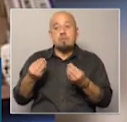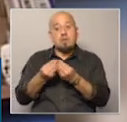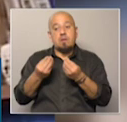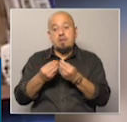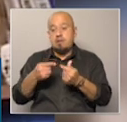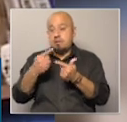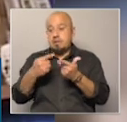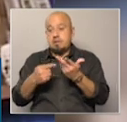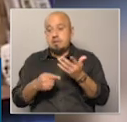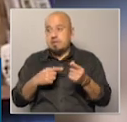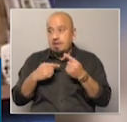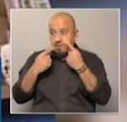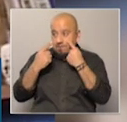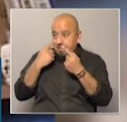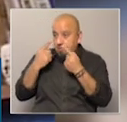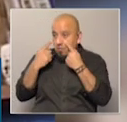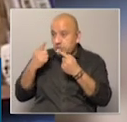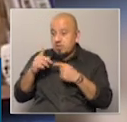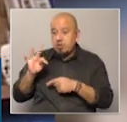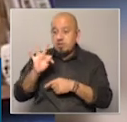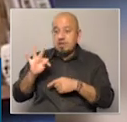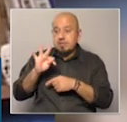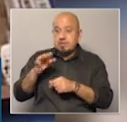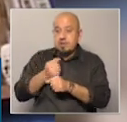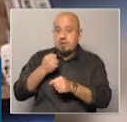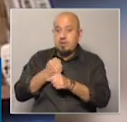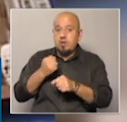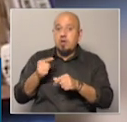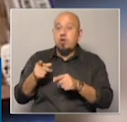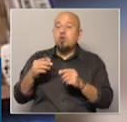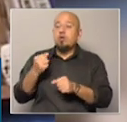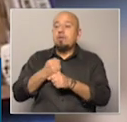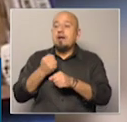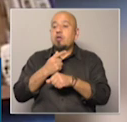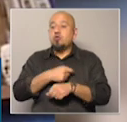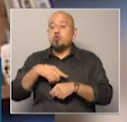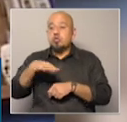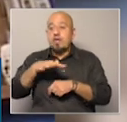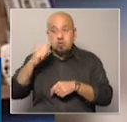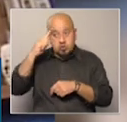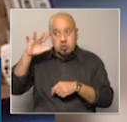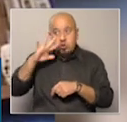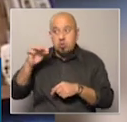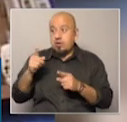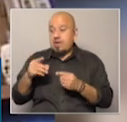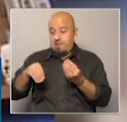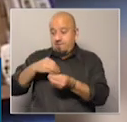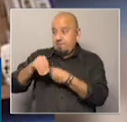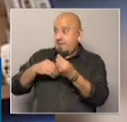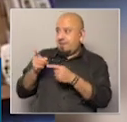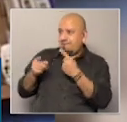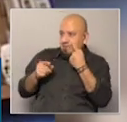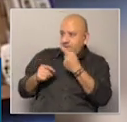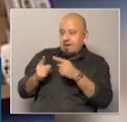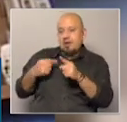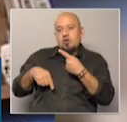cosas que vemos en los talleres y vemos en el trabajo con los trabajadores sociales y con los psicólogos que no lo ve la familia amiga. Así